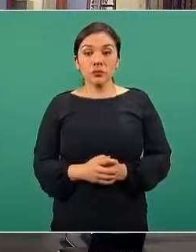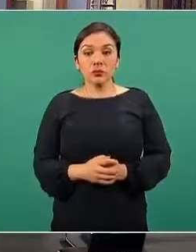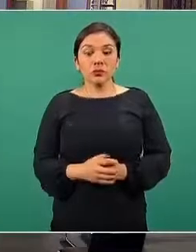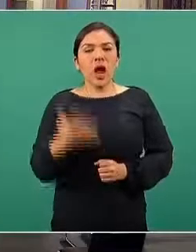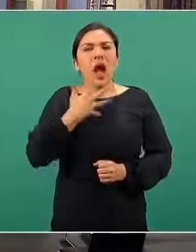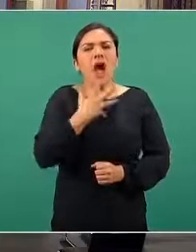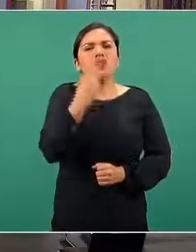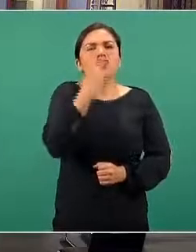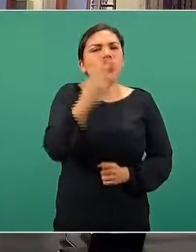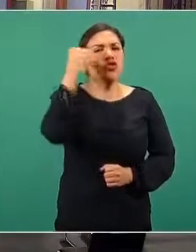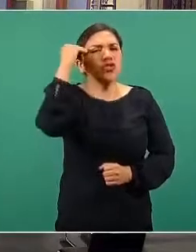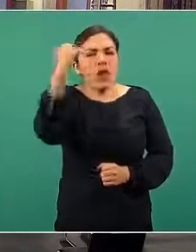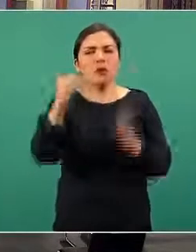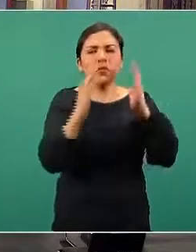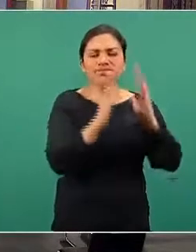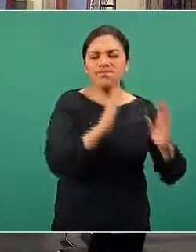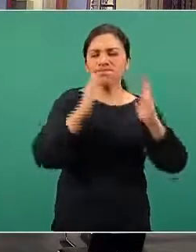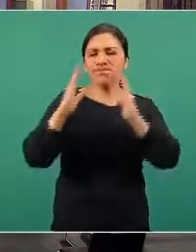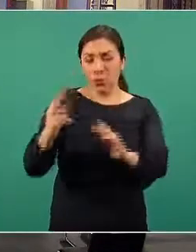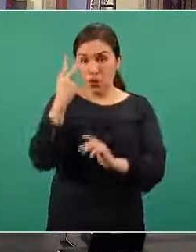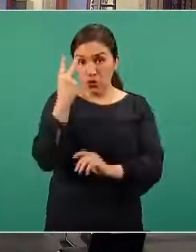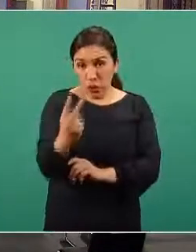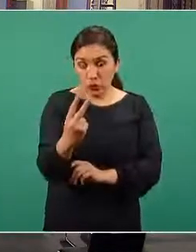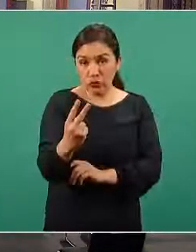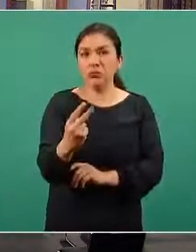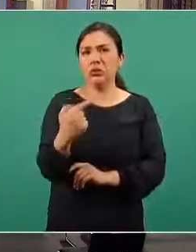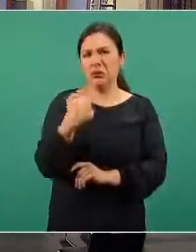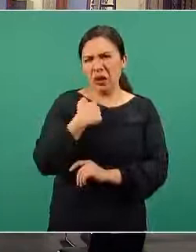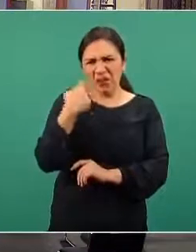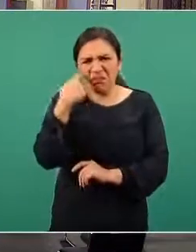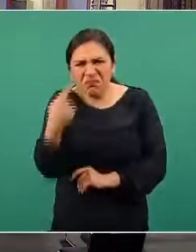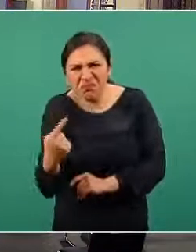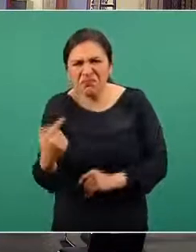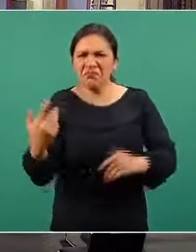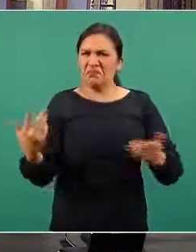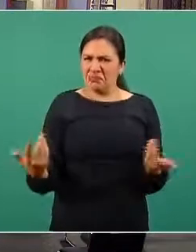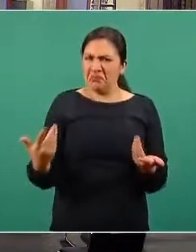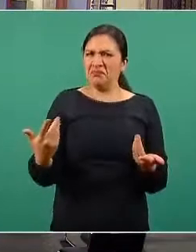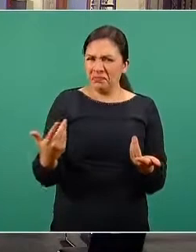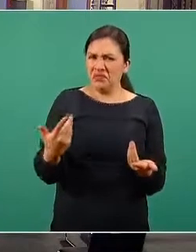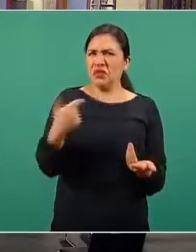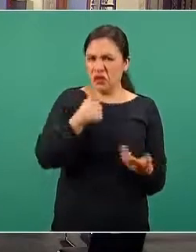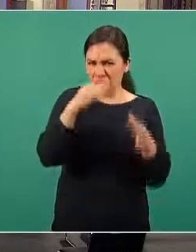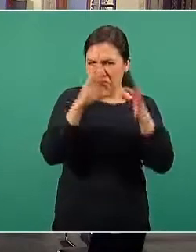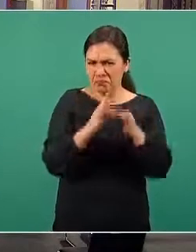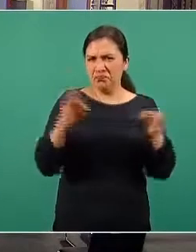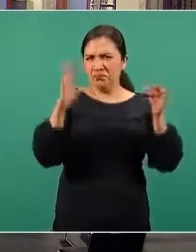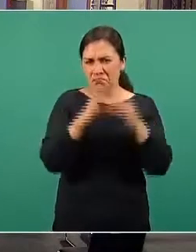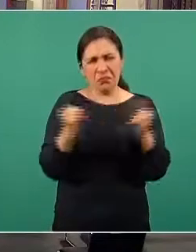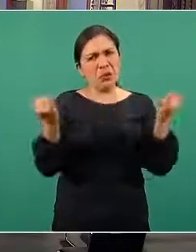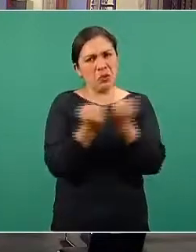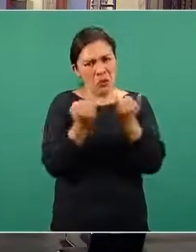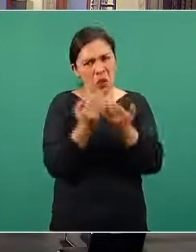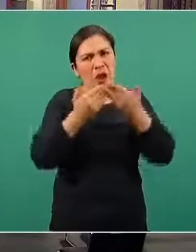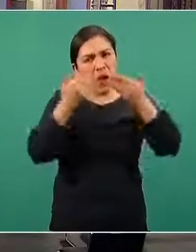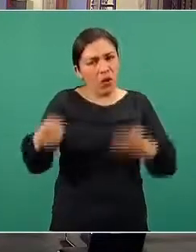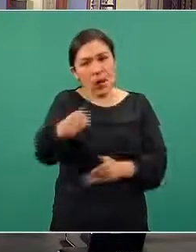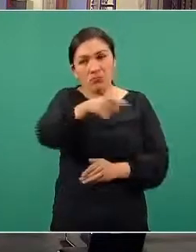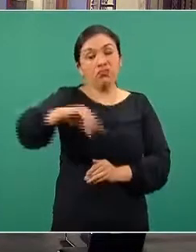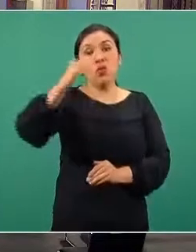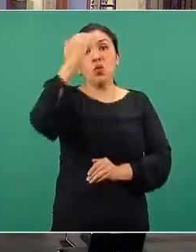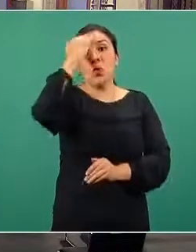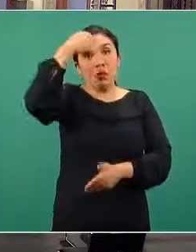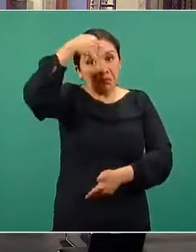Hubieron 2 periodos que nos llamó la atención y tenemos que plantárselo también a todos